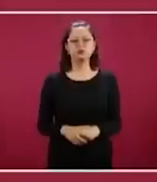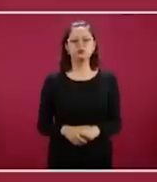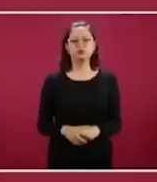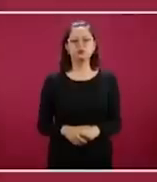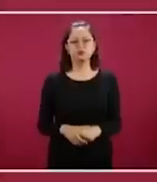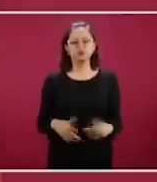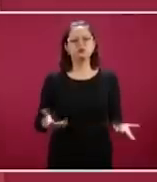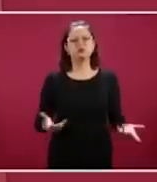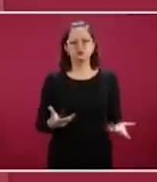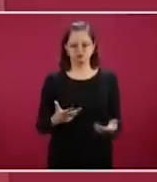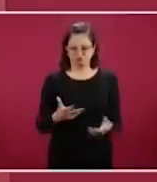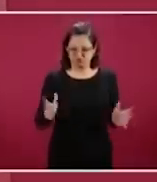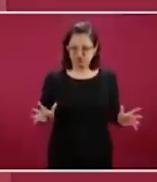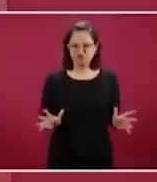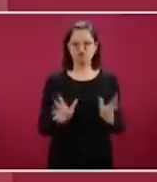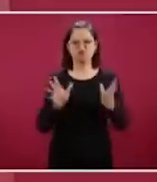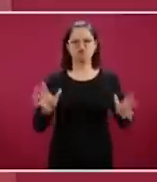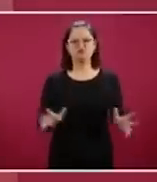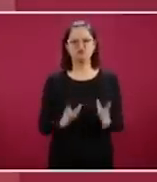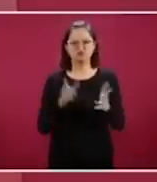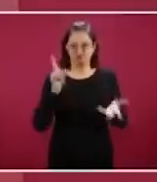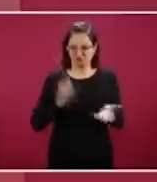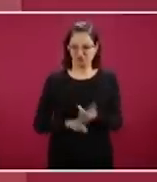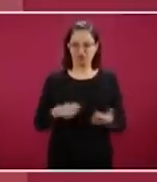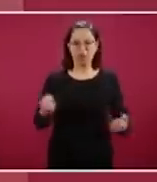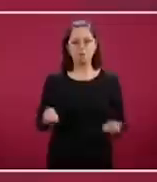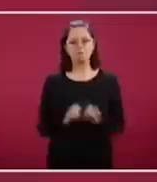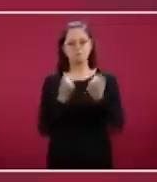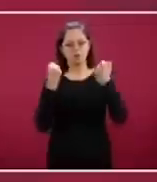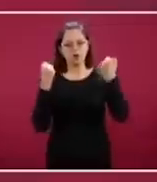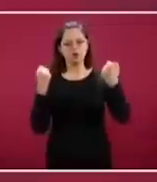provocaron la confrontación interna.